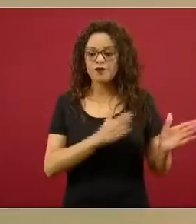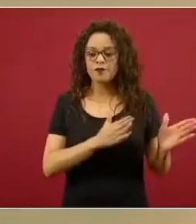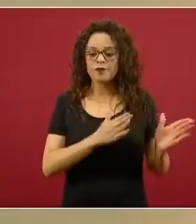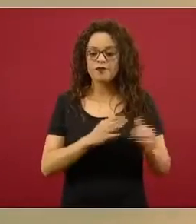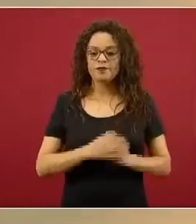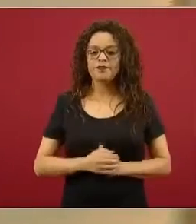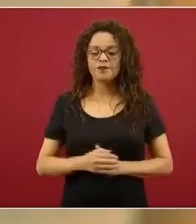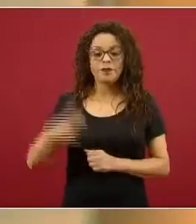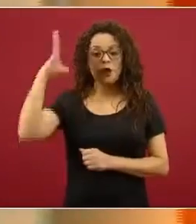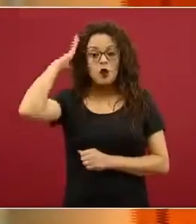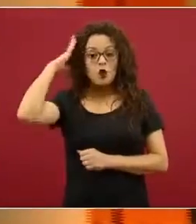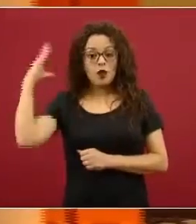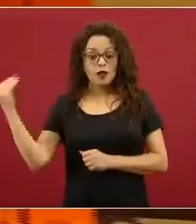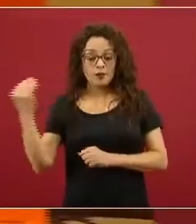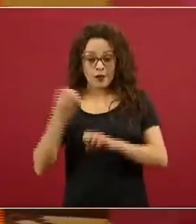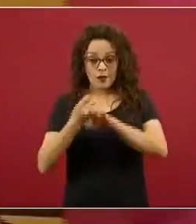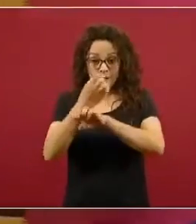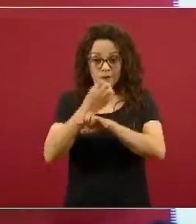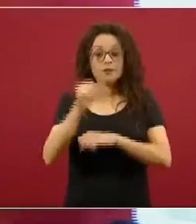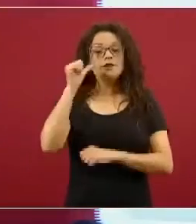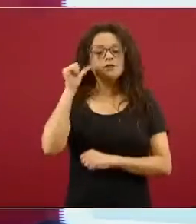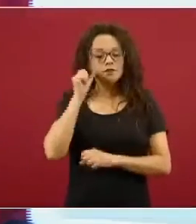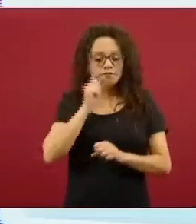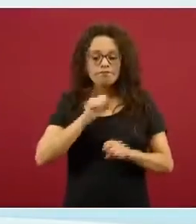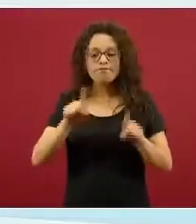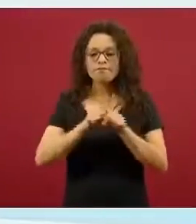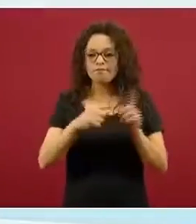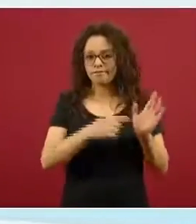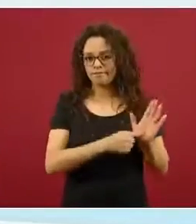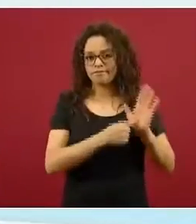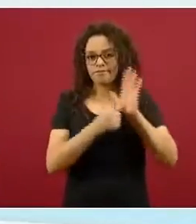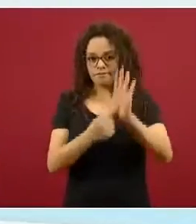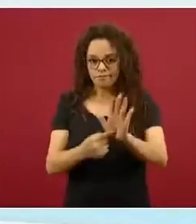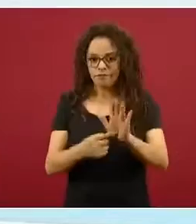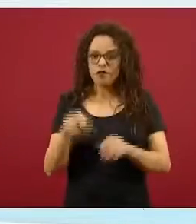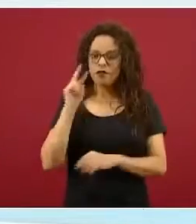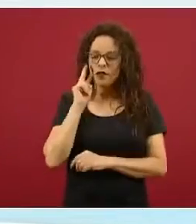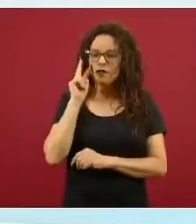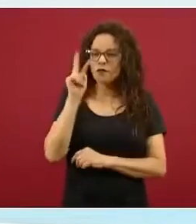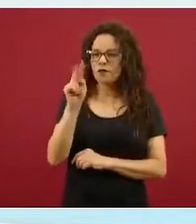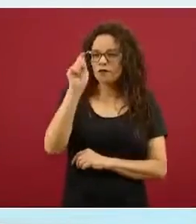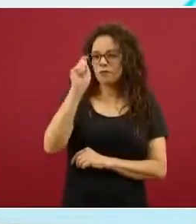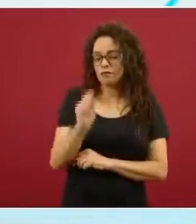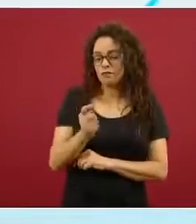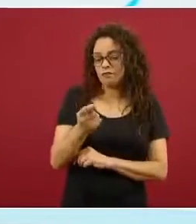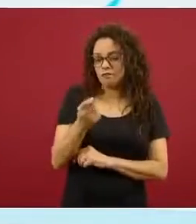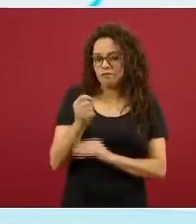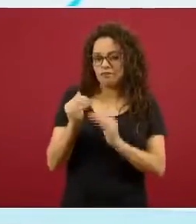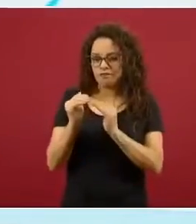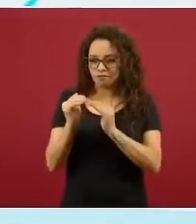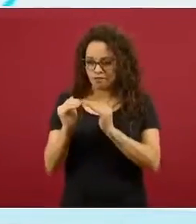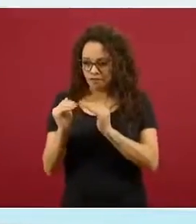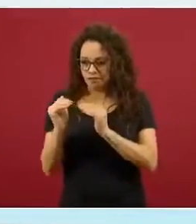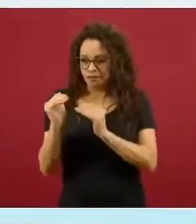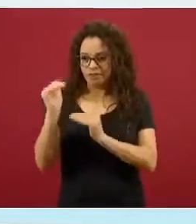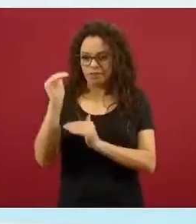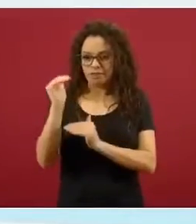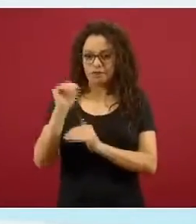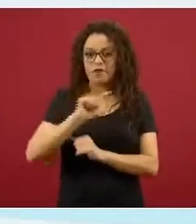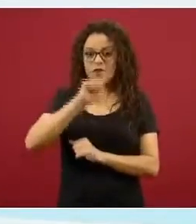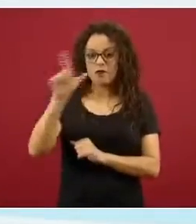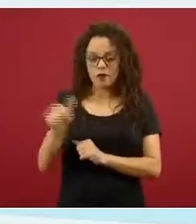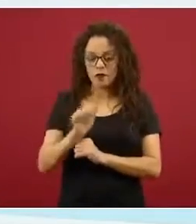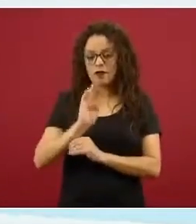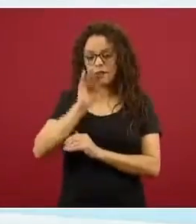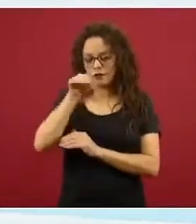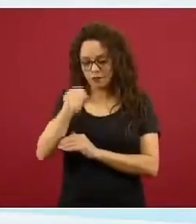El estado de Colima, que también lo presenté ayer, era de esos estados que se veía un pequeño aumento, donde después de un aumento,